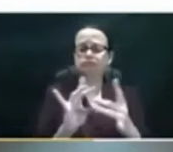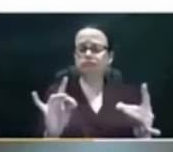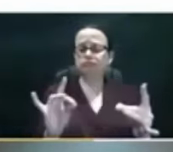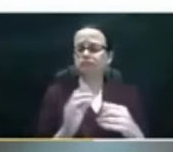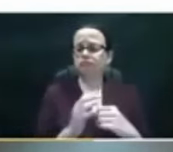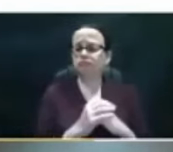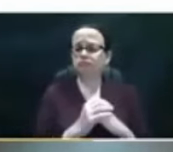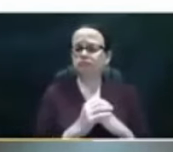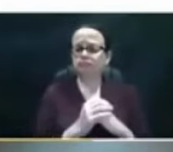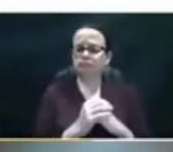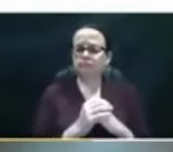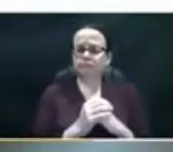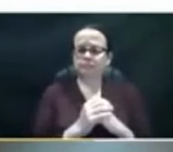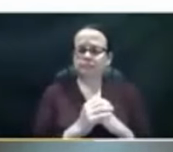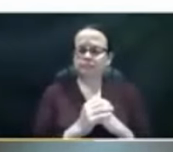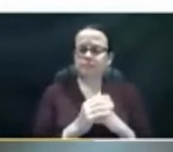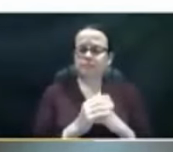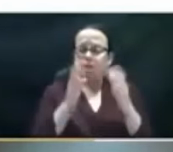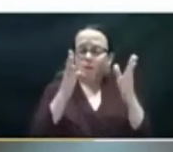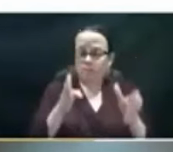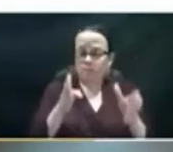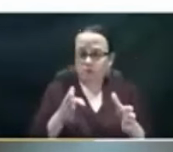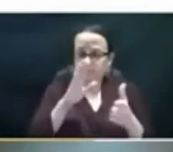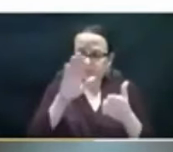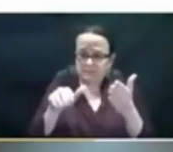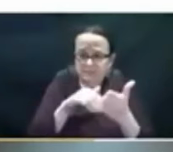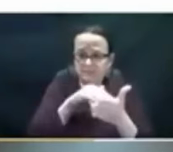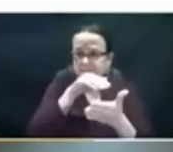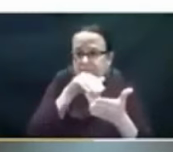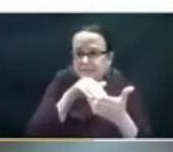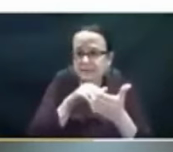Como Amber acaba de mencionar,